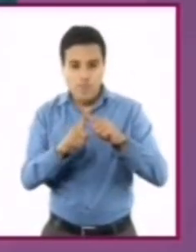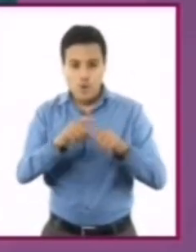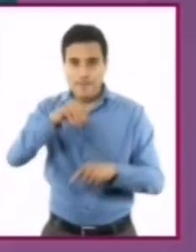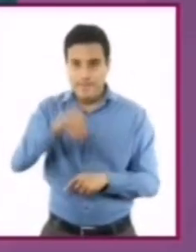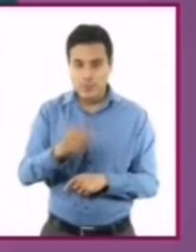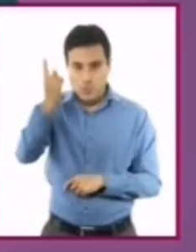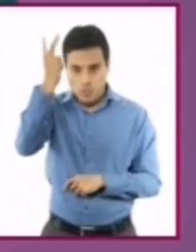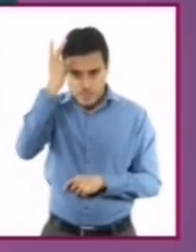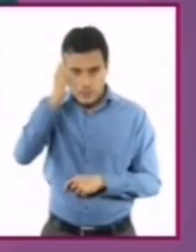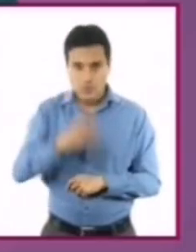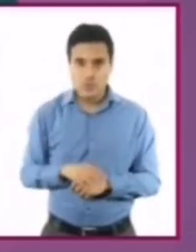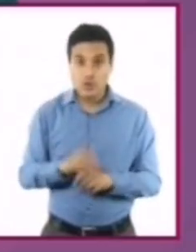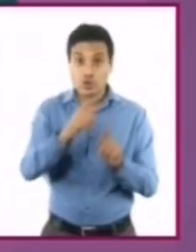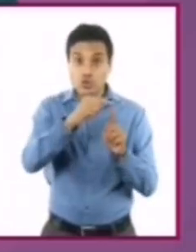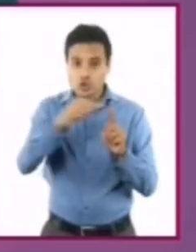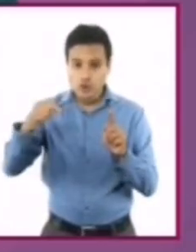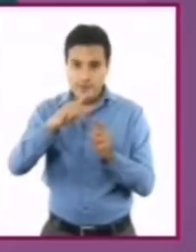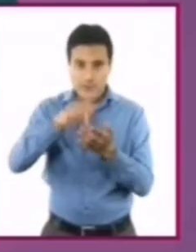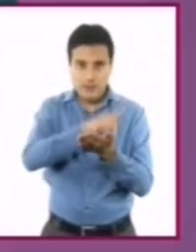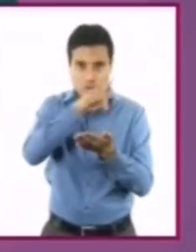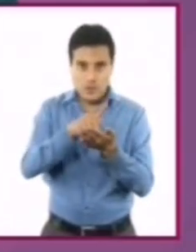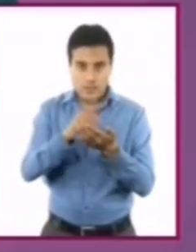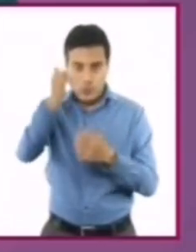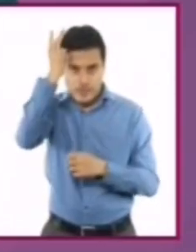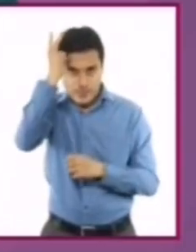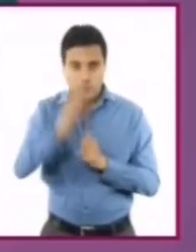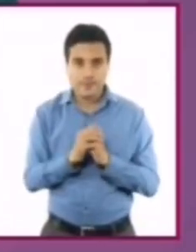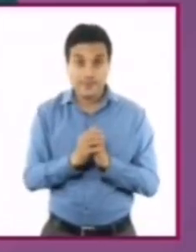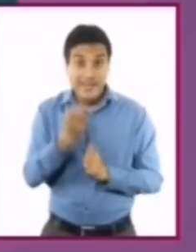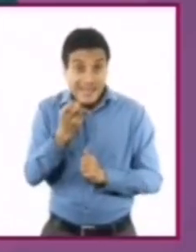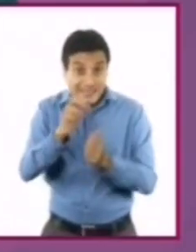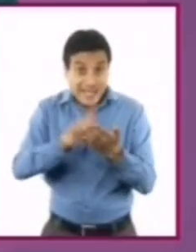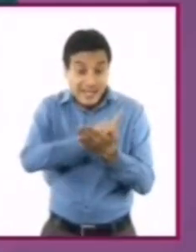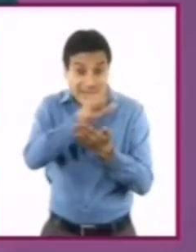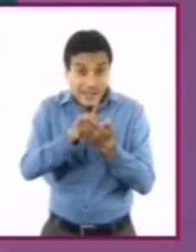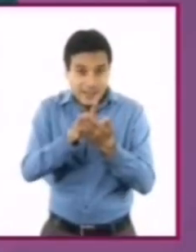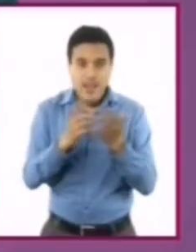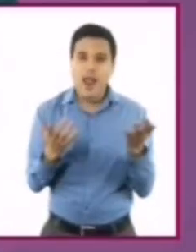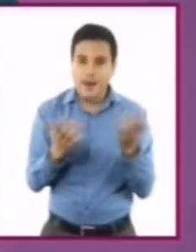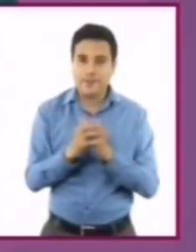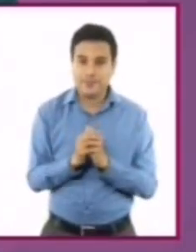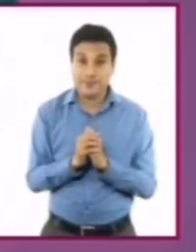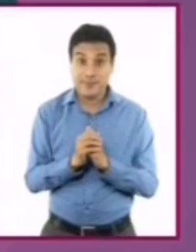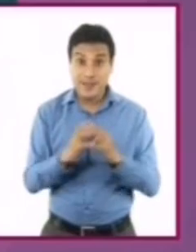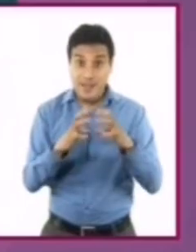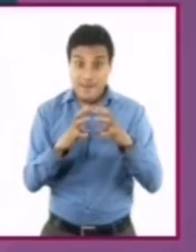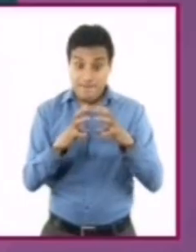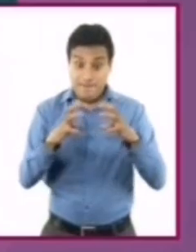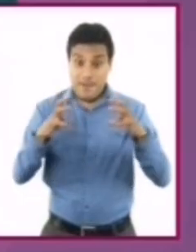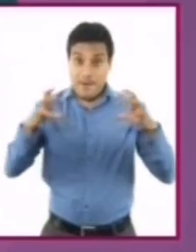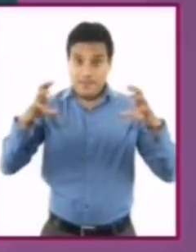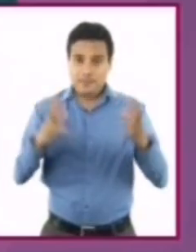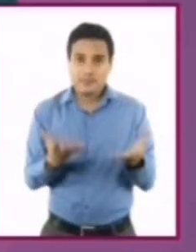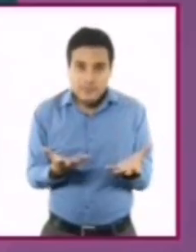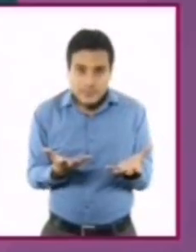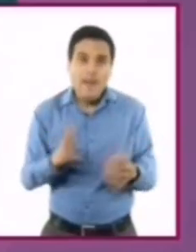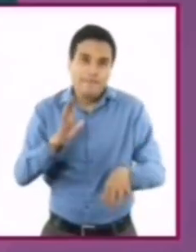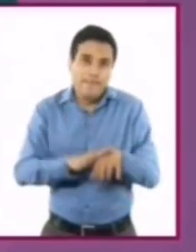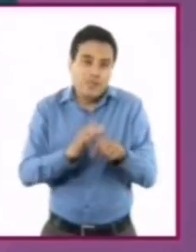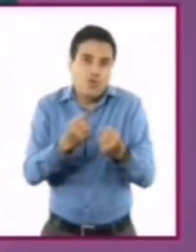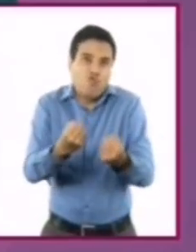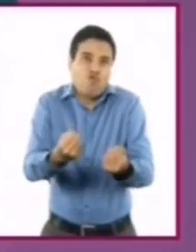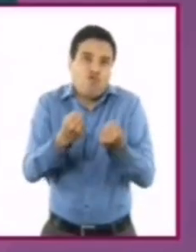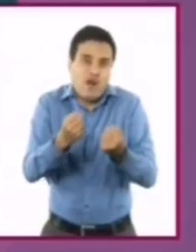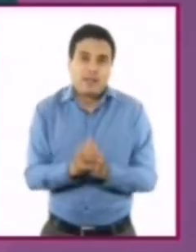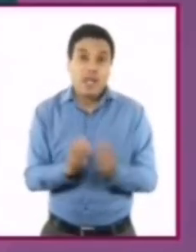sobre kilogramo cuadrado. Con base en esta ley, cuanto mayor sea la masa de cada cuerpo, mayor será la fuerza